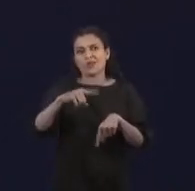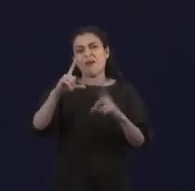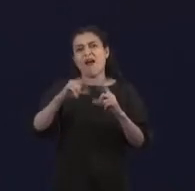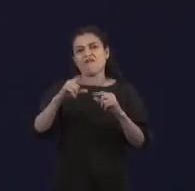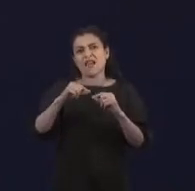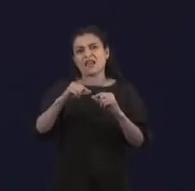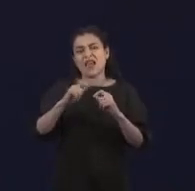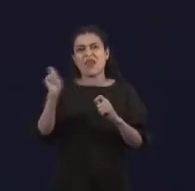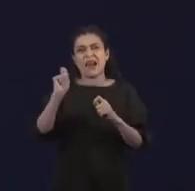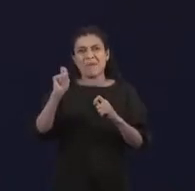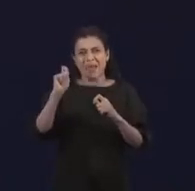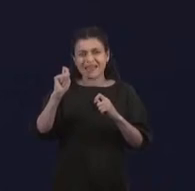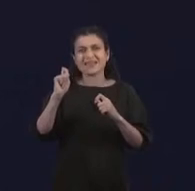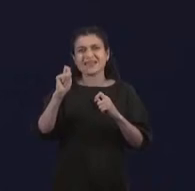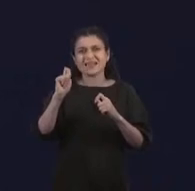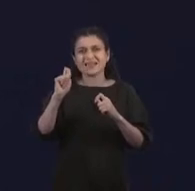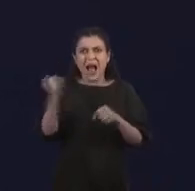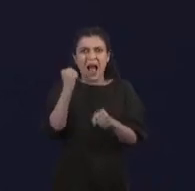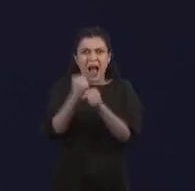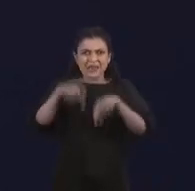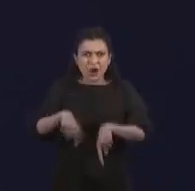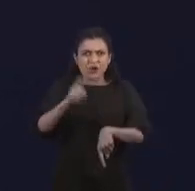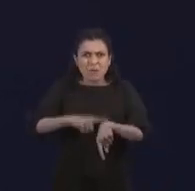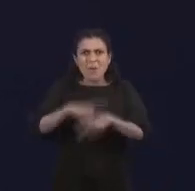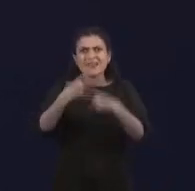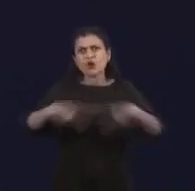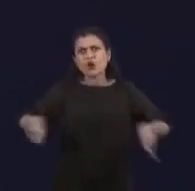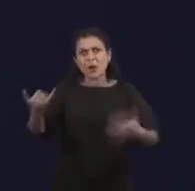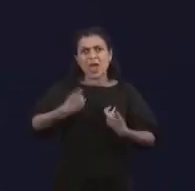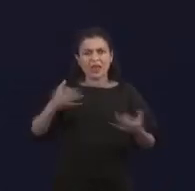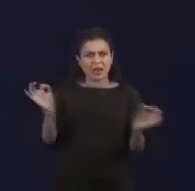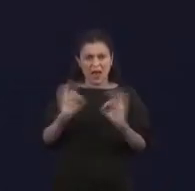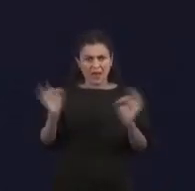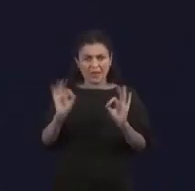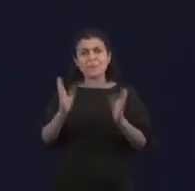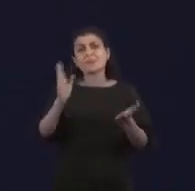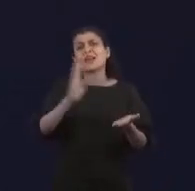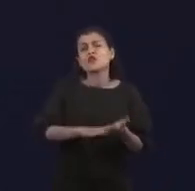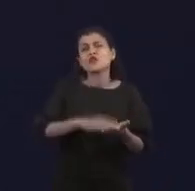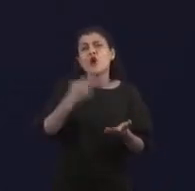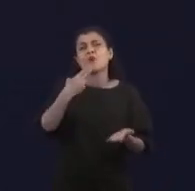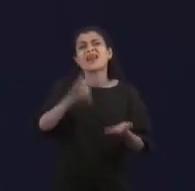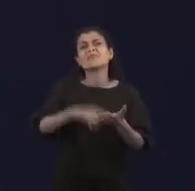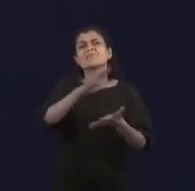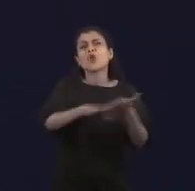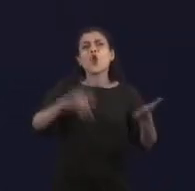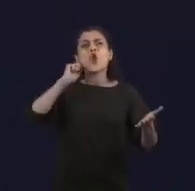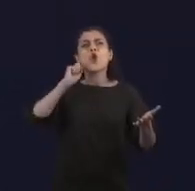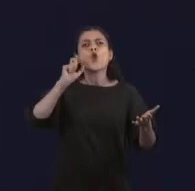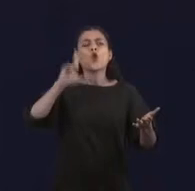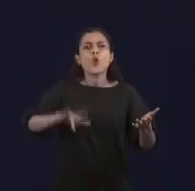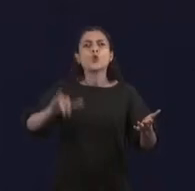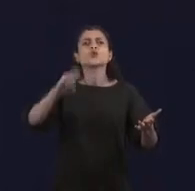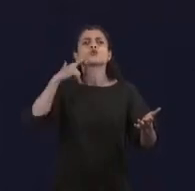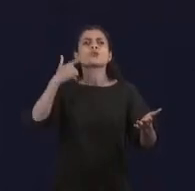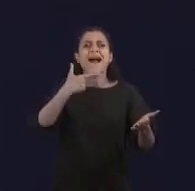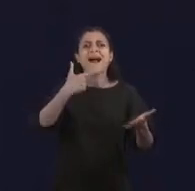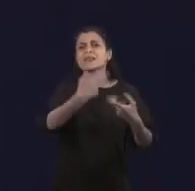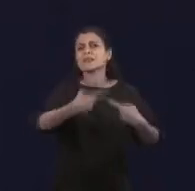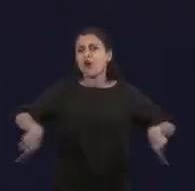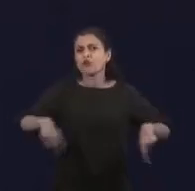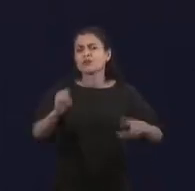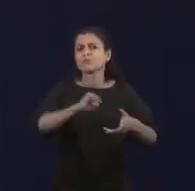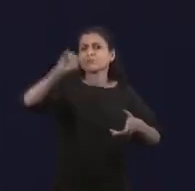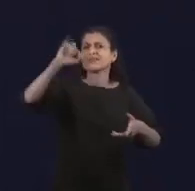hábil, pero por ahora no hay ninguna novedad con respecto a eso. Y con respecto a las tarifas, bueno, lo dijimos en otras oportunidades, en tanto y en